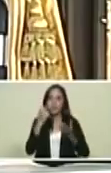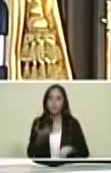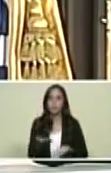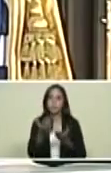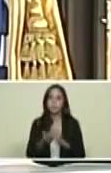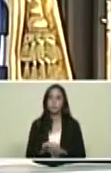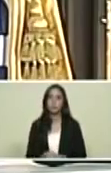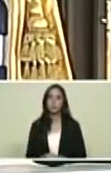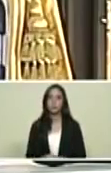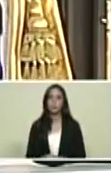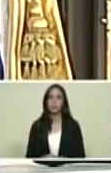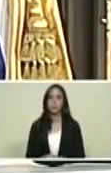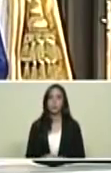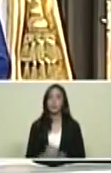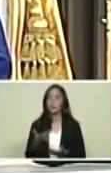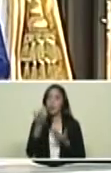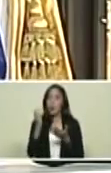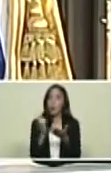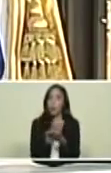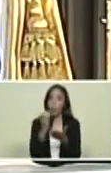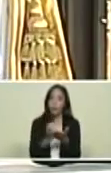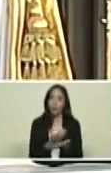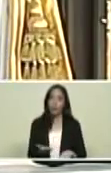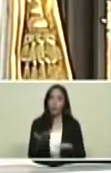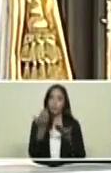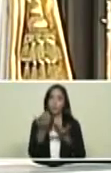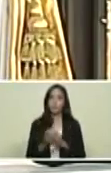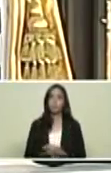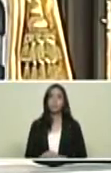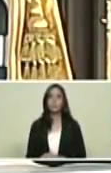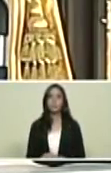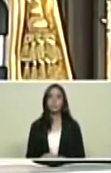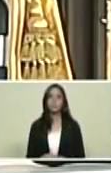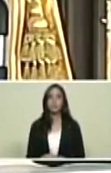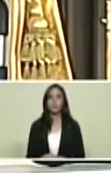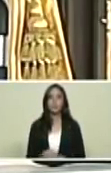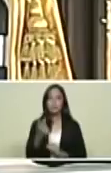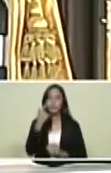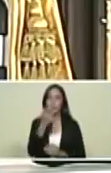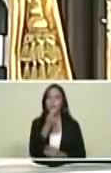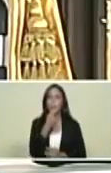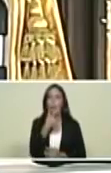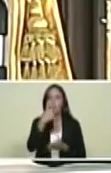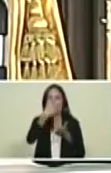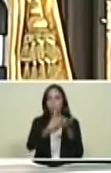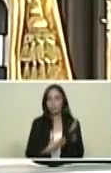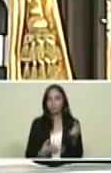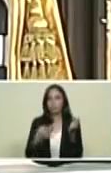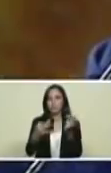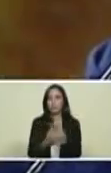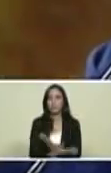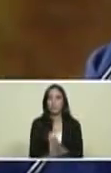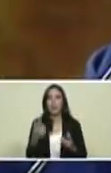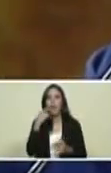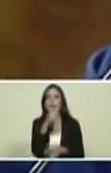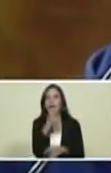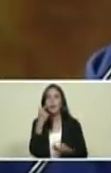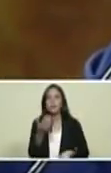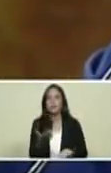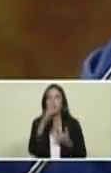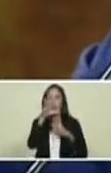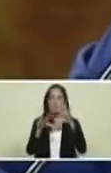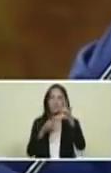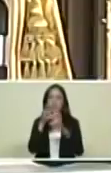¿no? Aquí están los cuadernos, ¿ves? Cunaguaro, mira qué bonita la portada de este cuaderno con un cunaguaro.